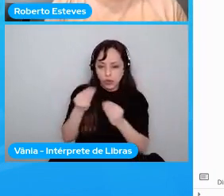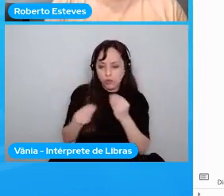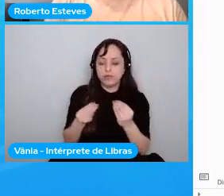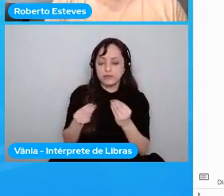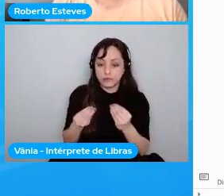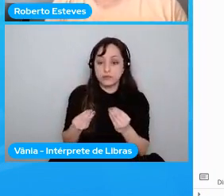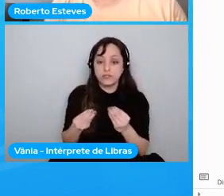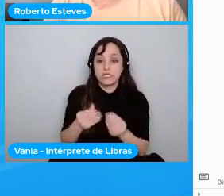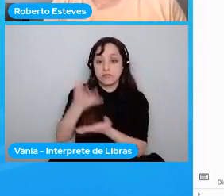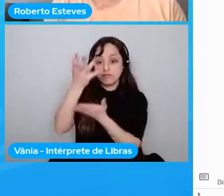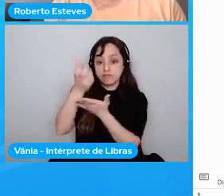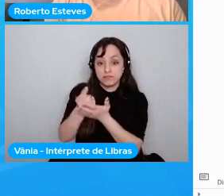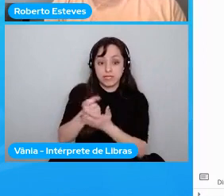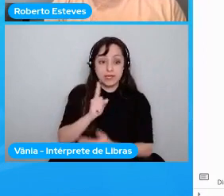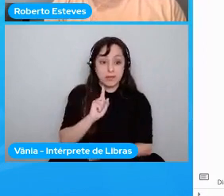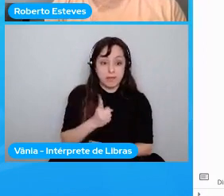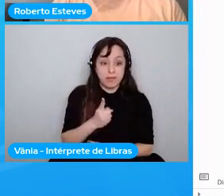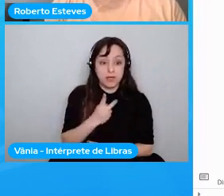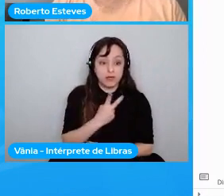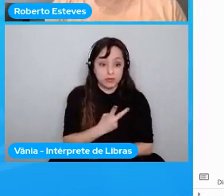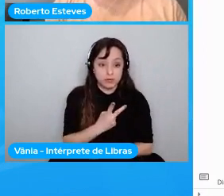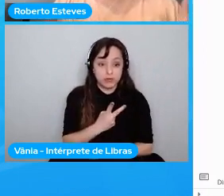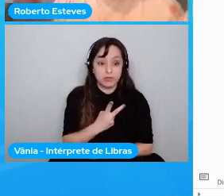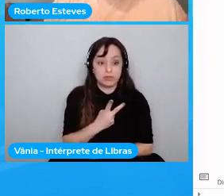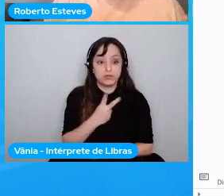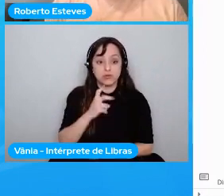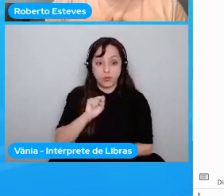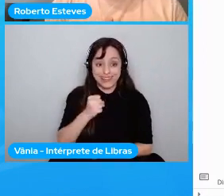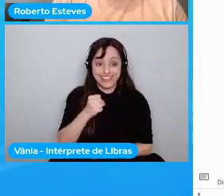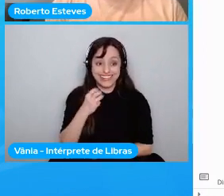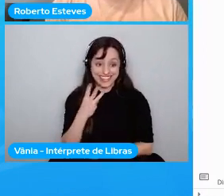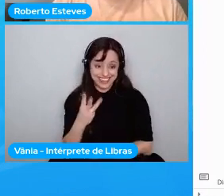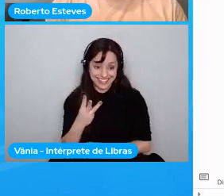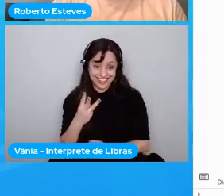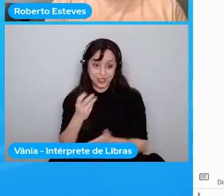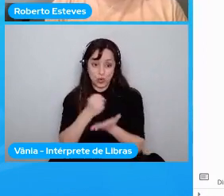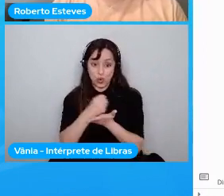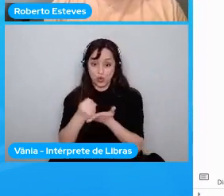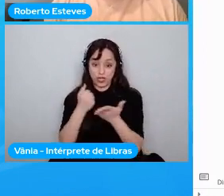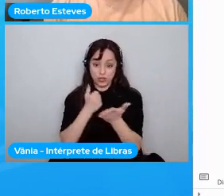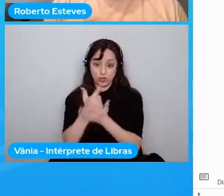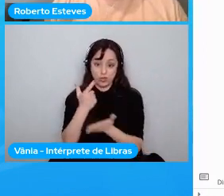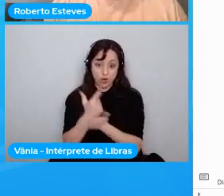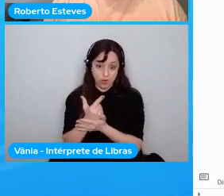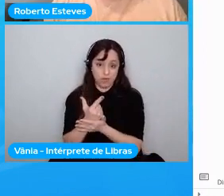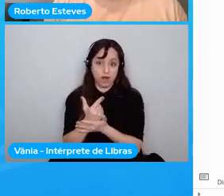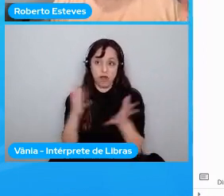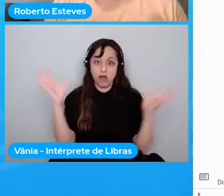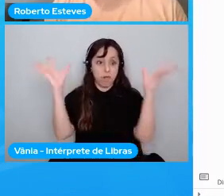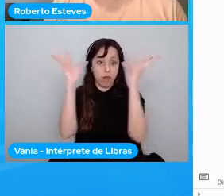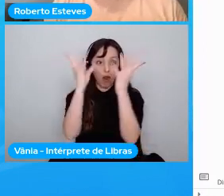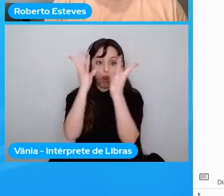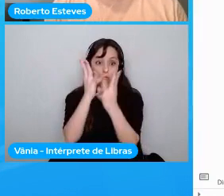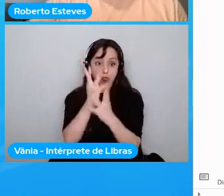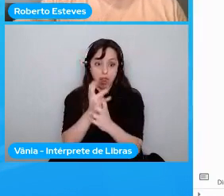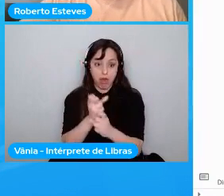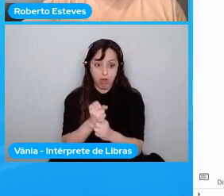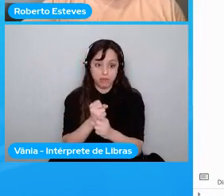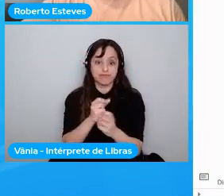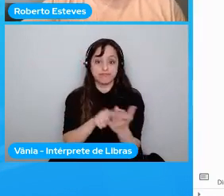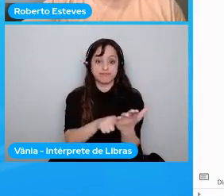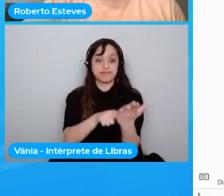he descargado 1,283 contratos de compras públicas, ¿verdad? Y el promedio, ahí veo un